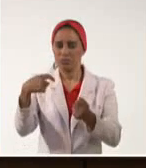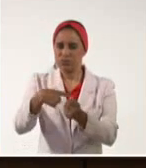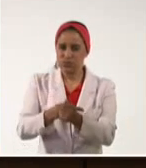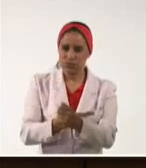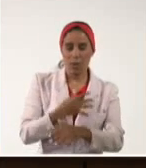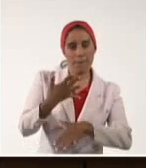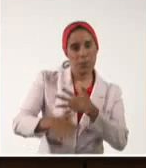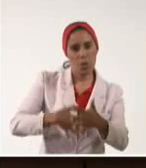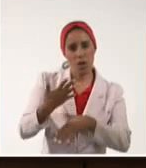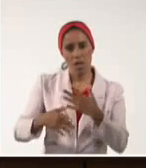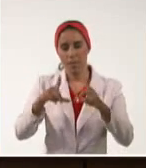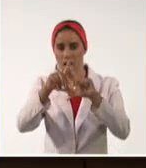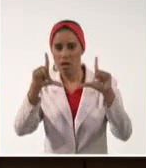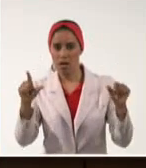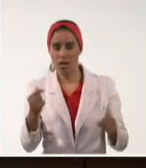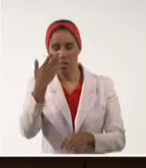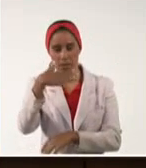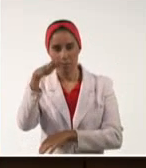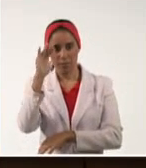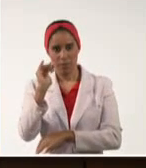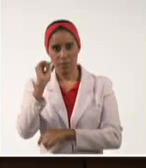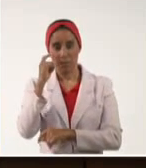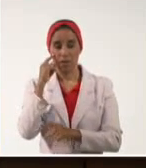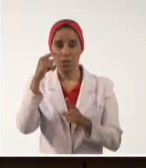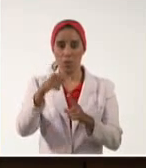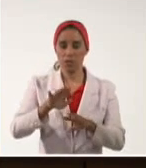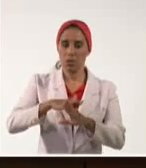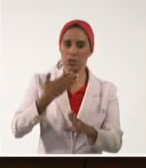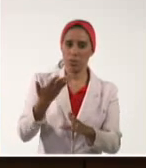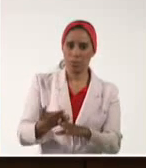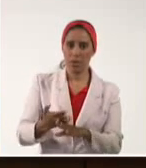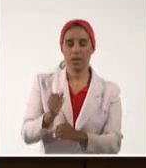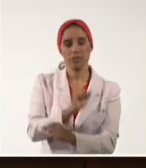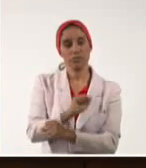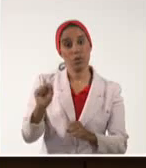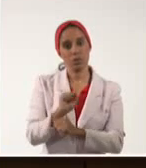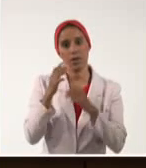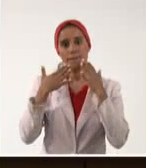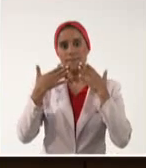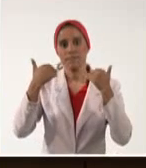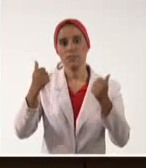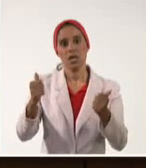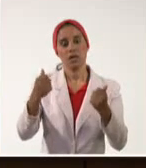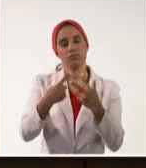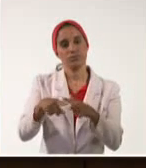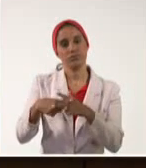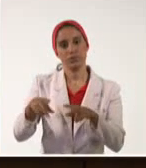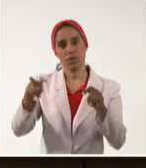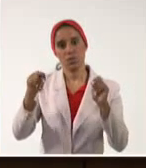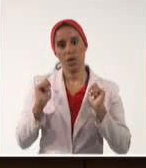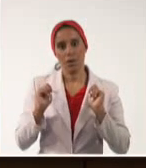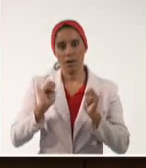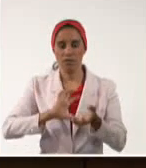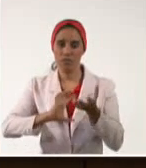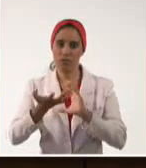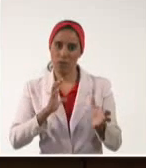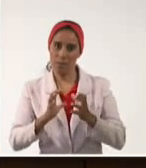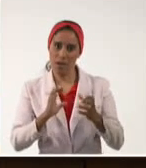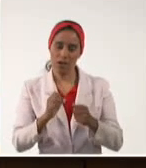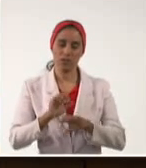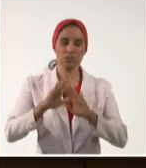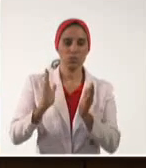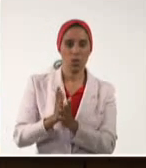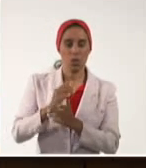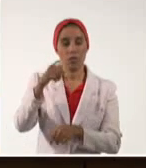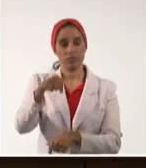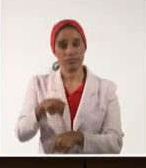del país, considerando las posibles salidas y soluciones a la situación actual. La efectividad de las medidas